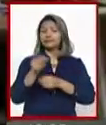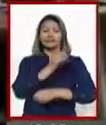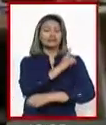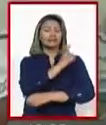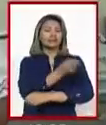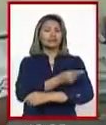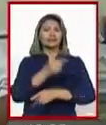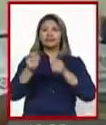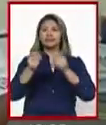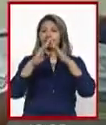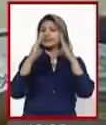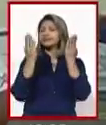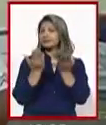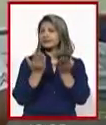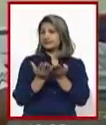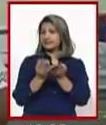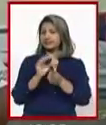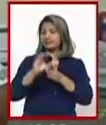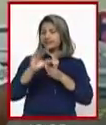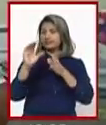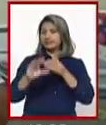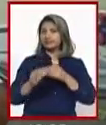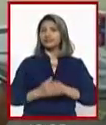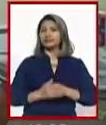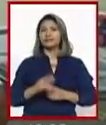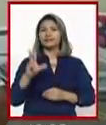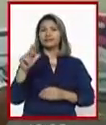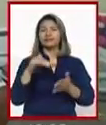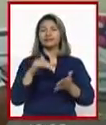distritales, directores de unidad educativa. Total